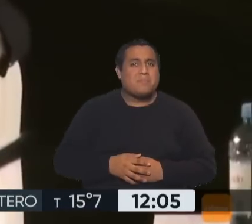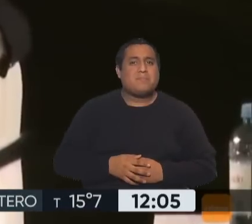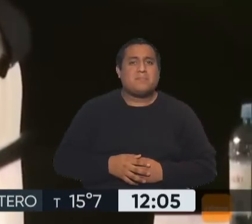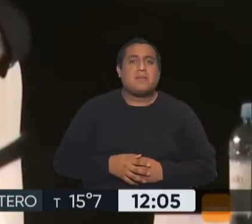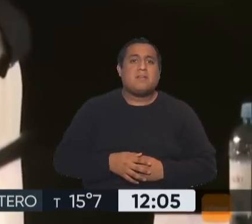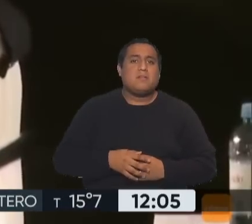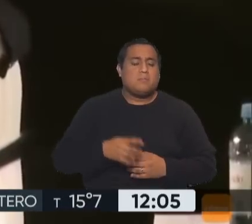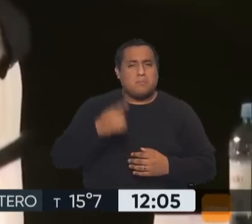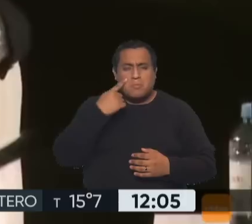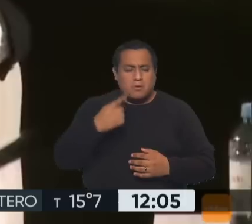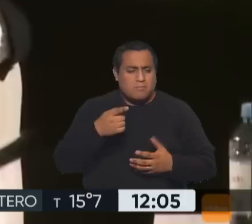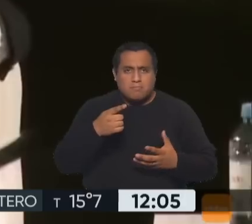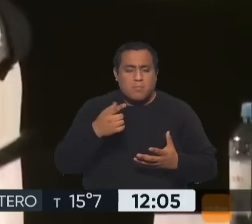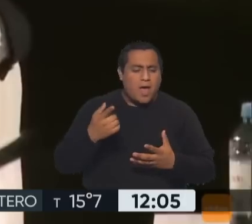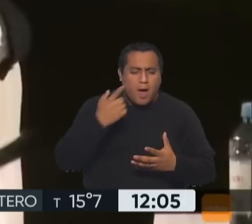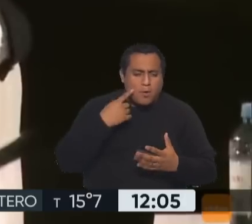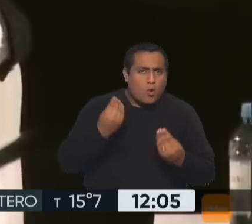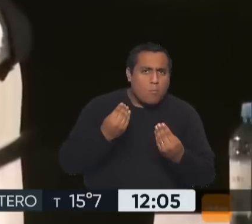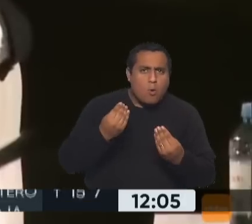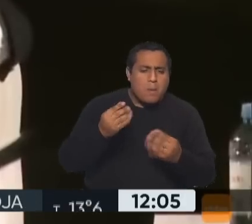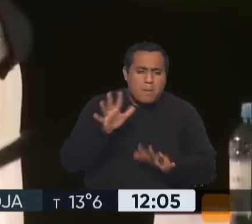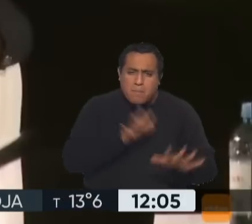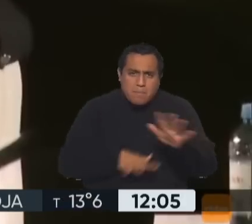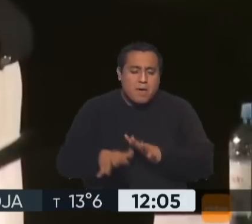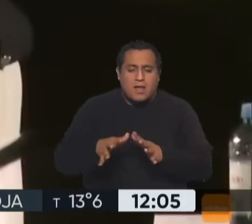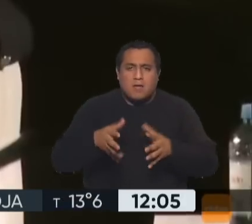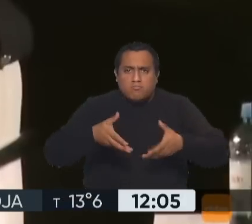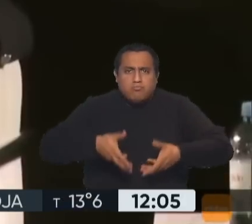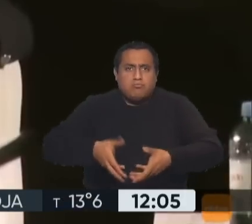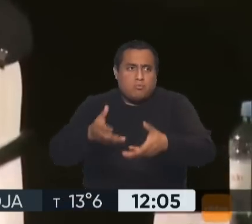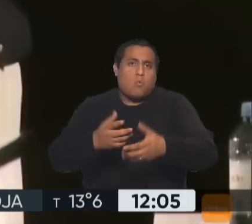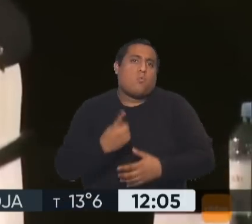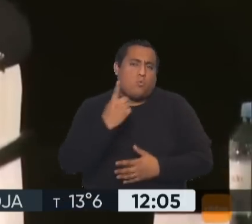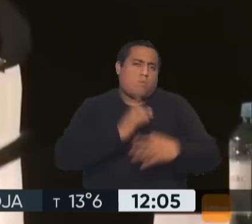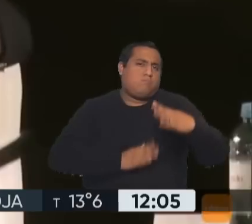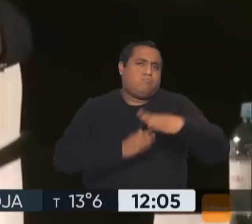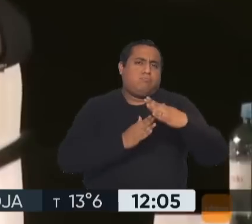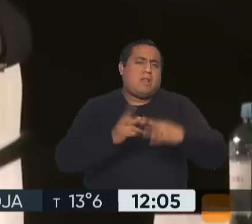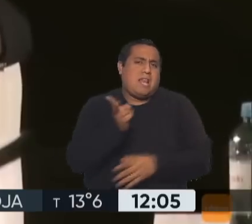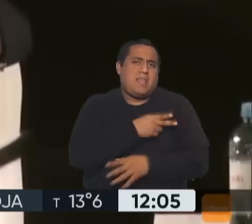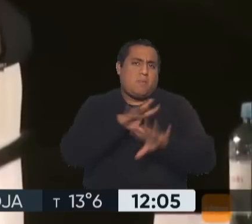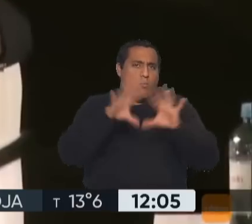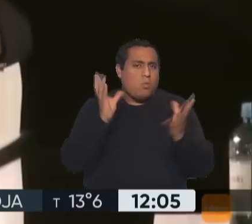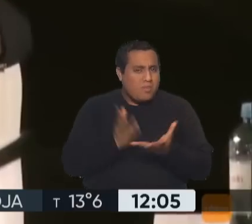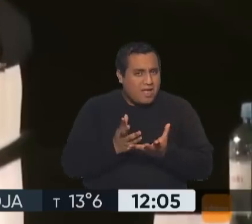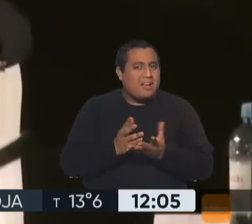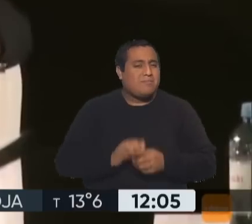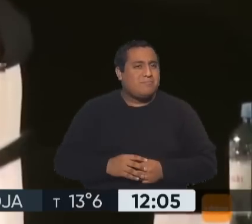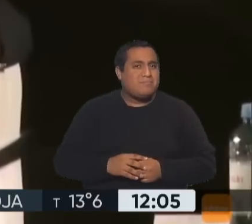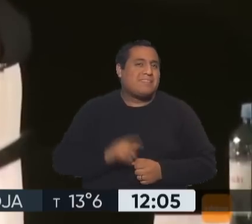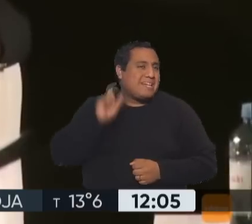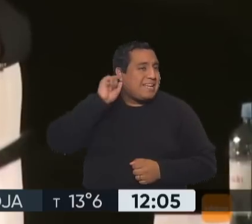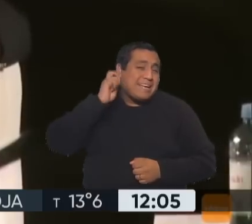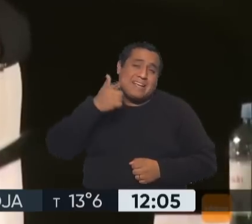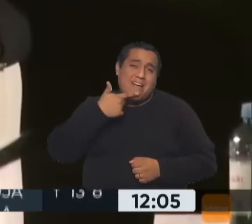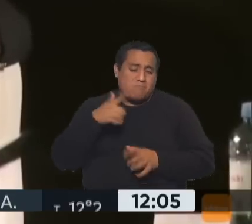una licitación en la cual había un oferente, líder mundial en esto. Recién ganamos un gasducto mucho más